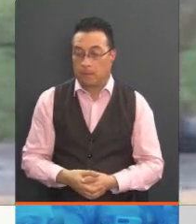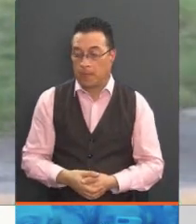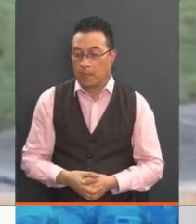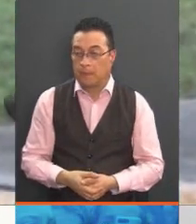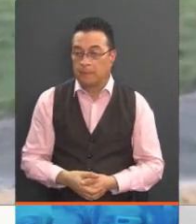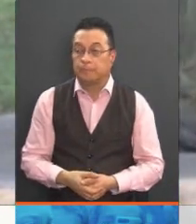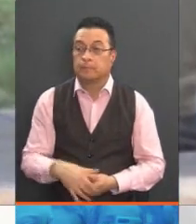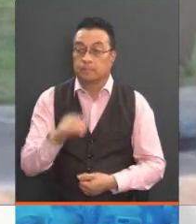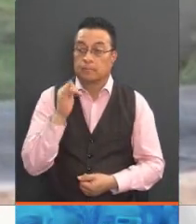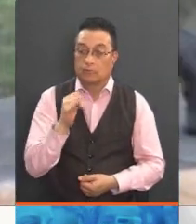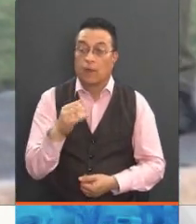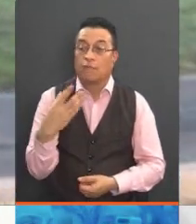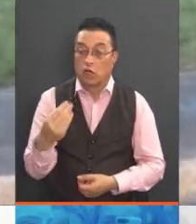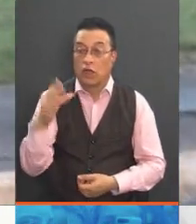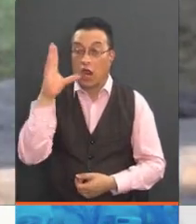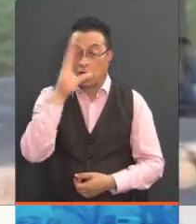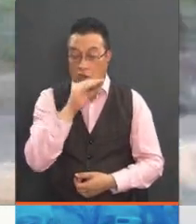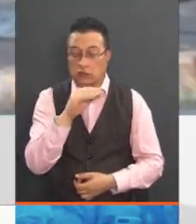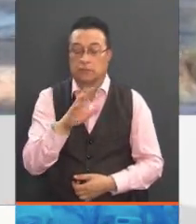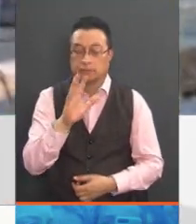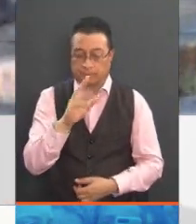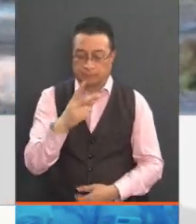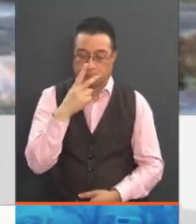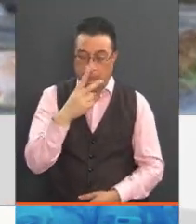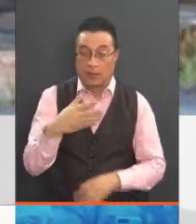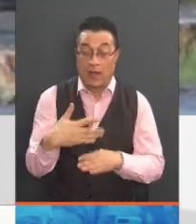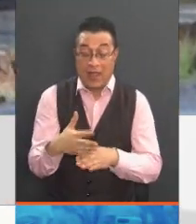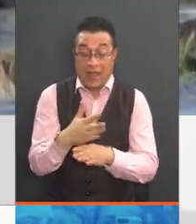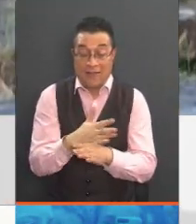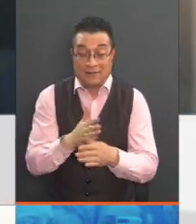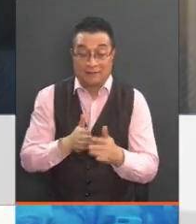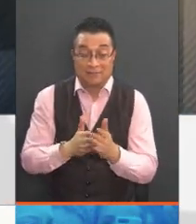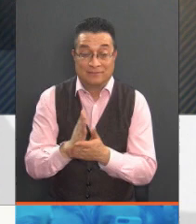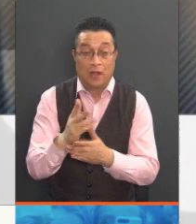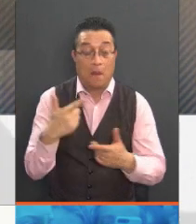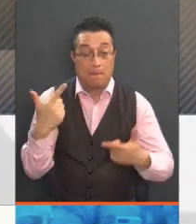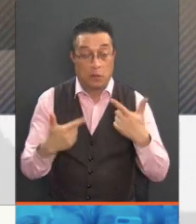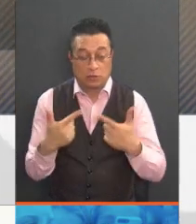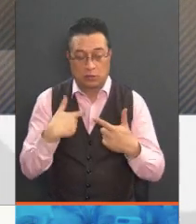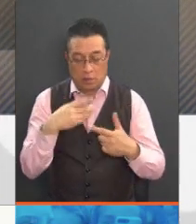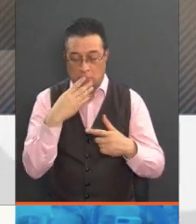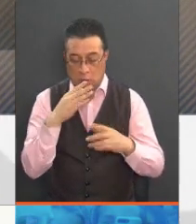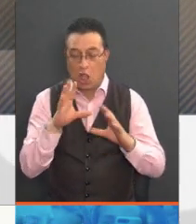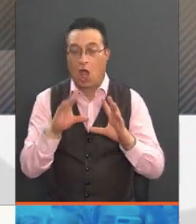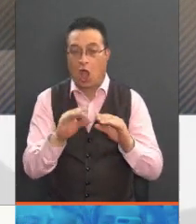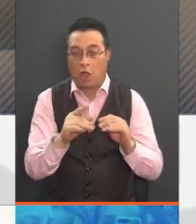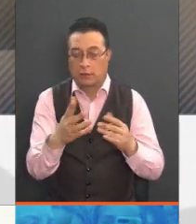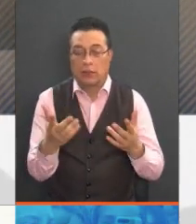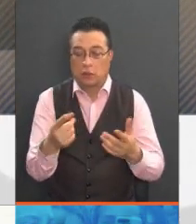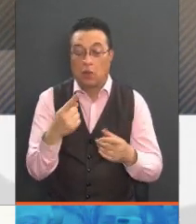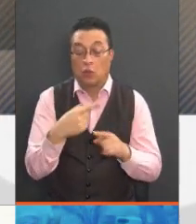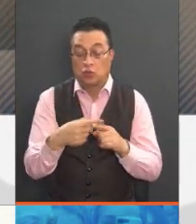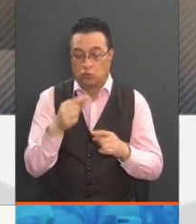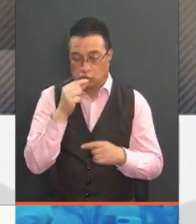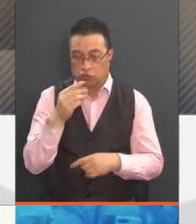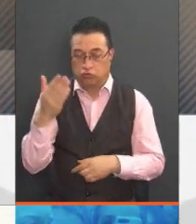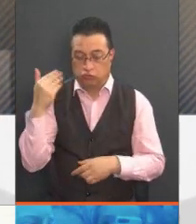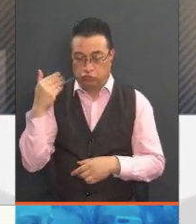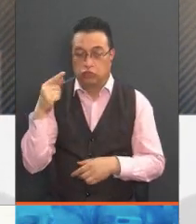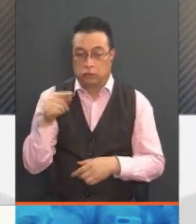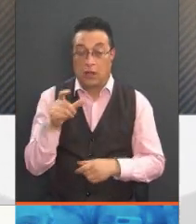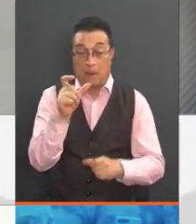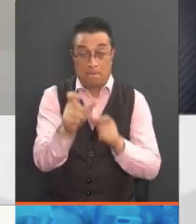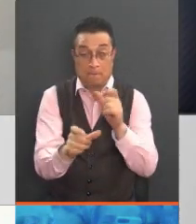Carlos, Ramón, muy buenas noches. Mire, antes de entrar a lo político, quiero hacer un comentario que ha ocurrido en las últimas horas. Los